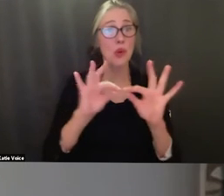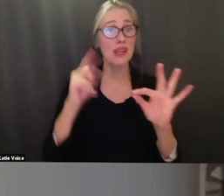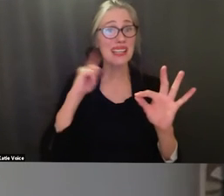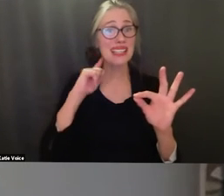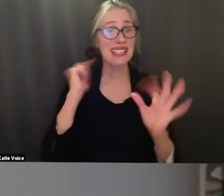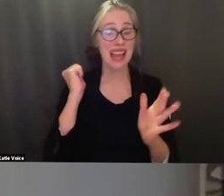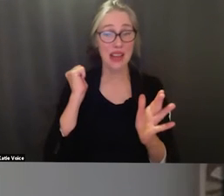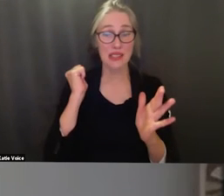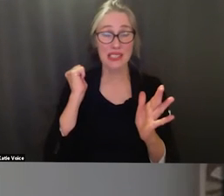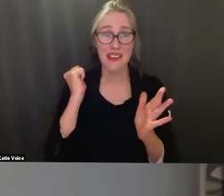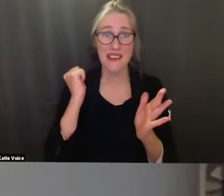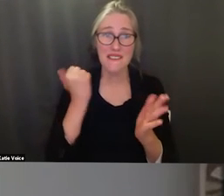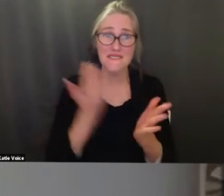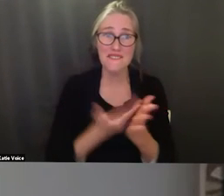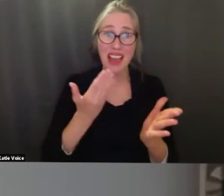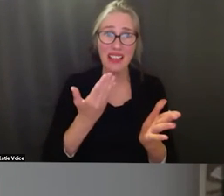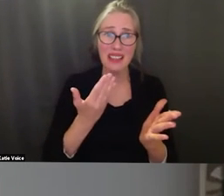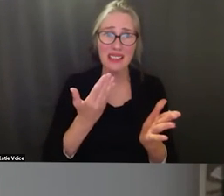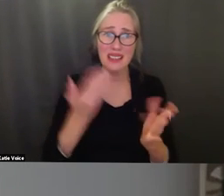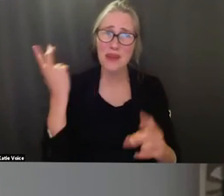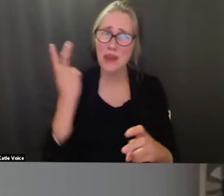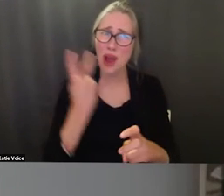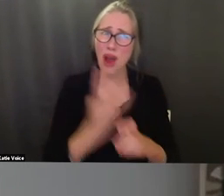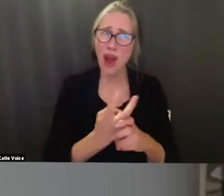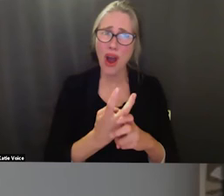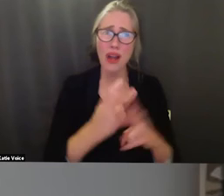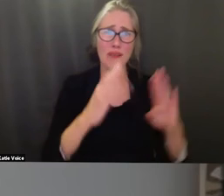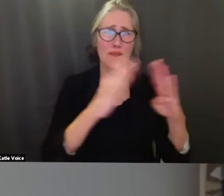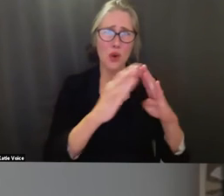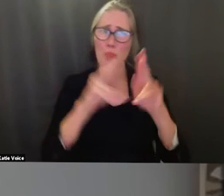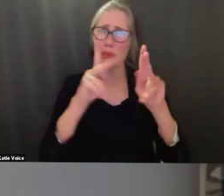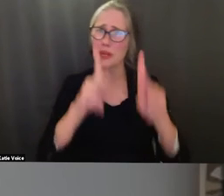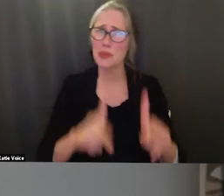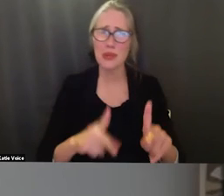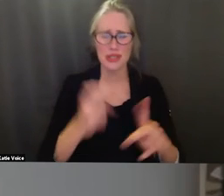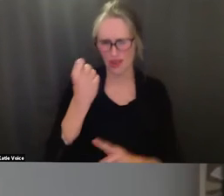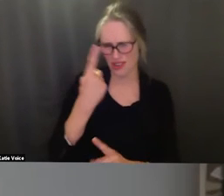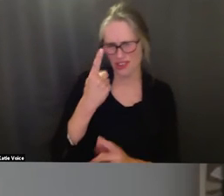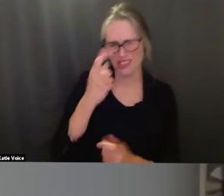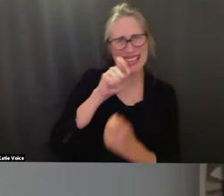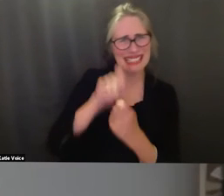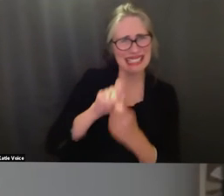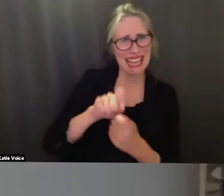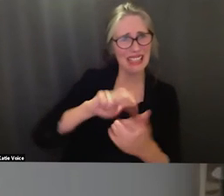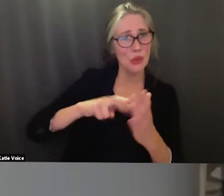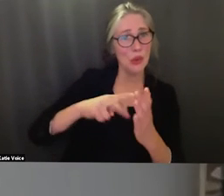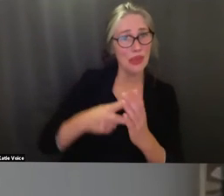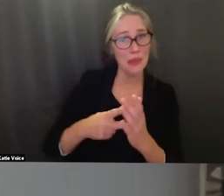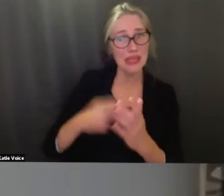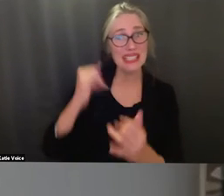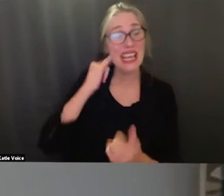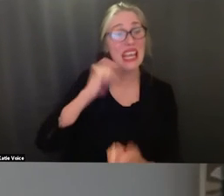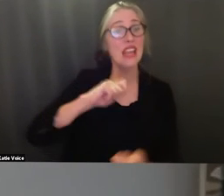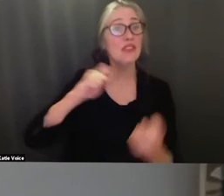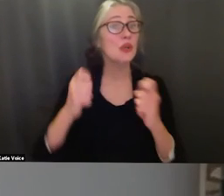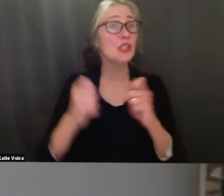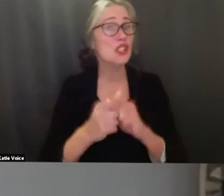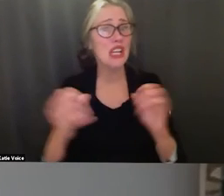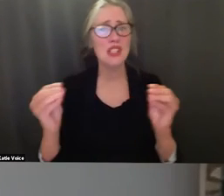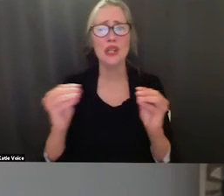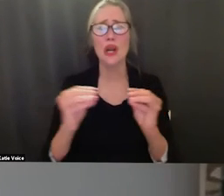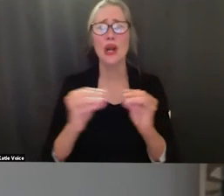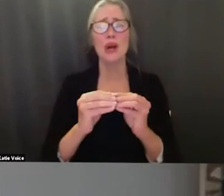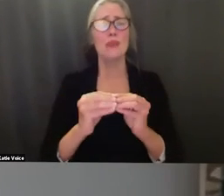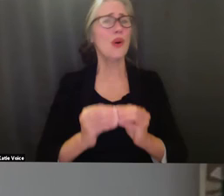bien difícil para un miembro de la comunidad realmente entender qué significa esa meta. Si ustedes pueden hacer que el lenguaje sea, como no sé,